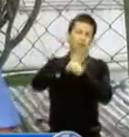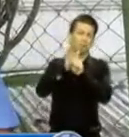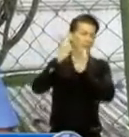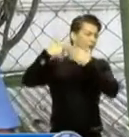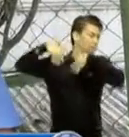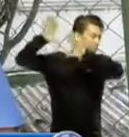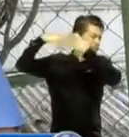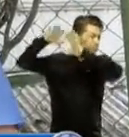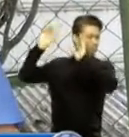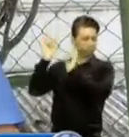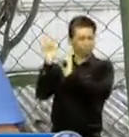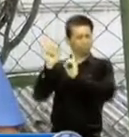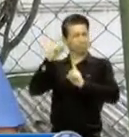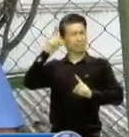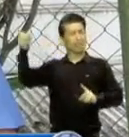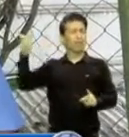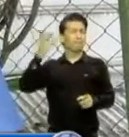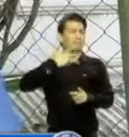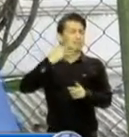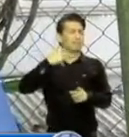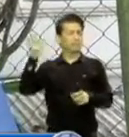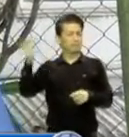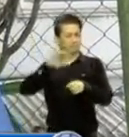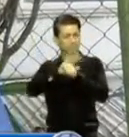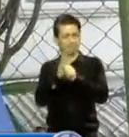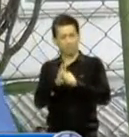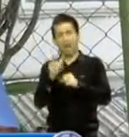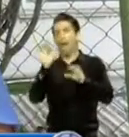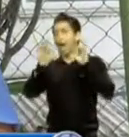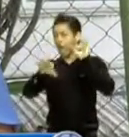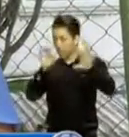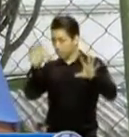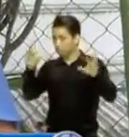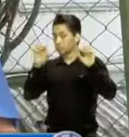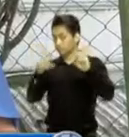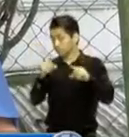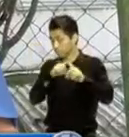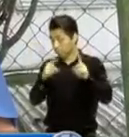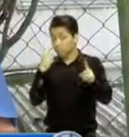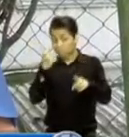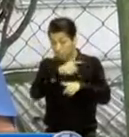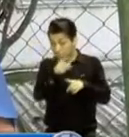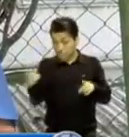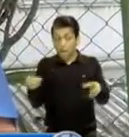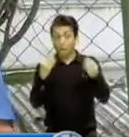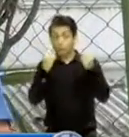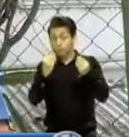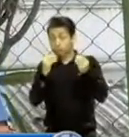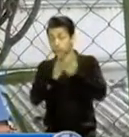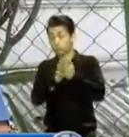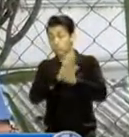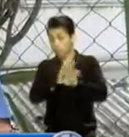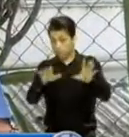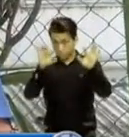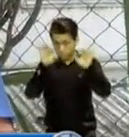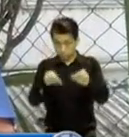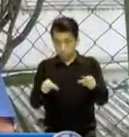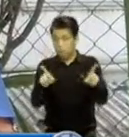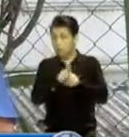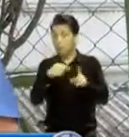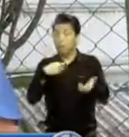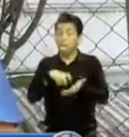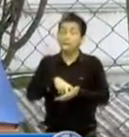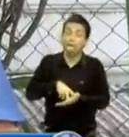es algo inventado. Nos está matando, nos tiene de rodillas. ¿Y sabe qué es lo peor?